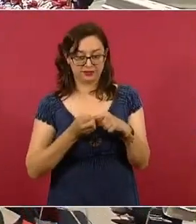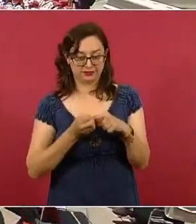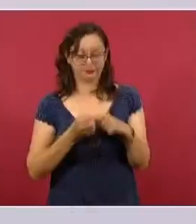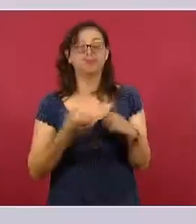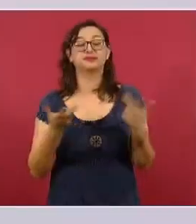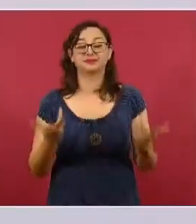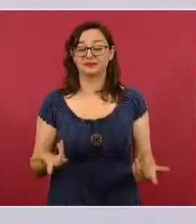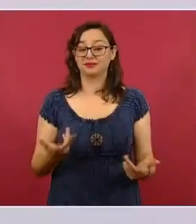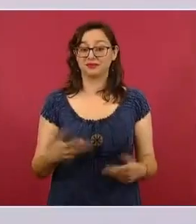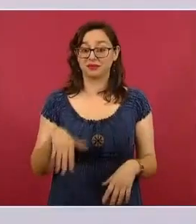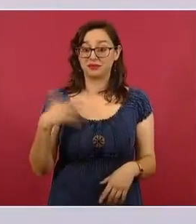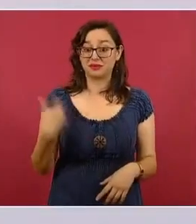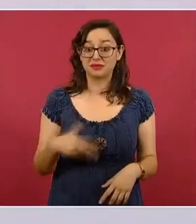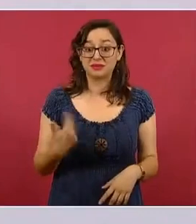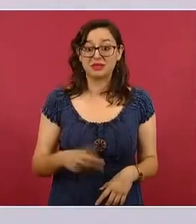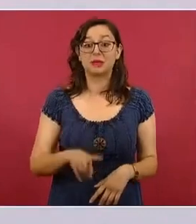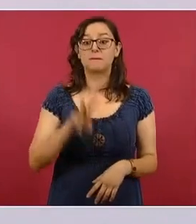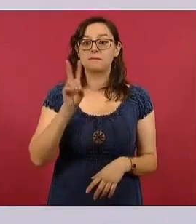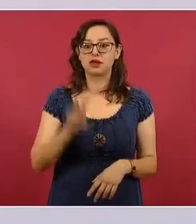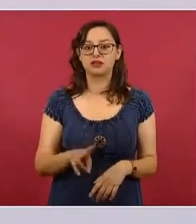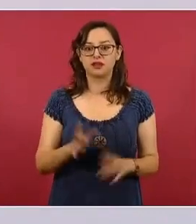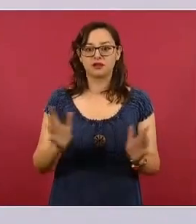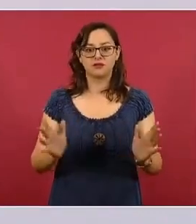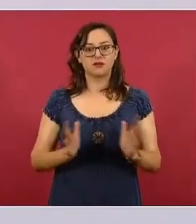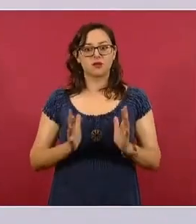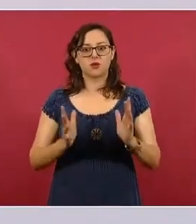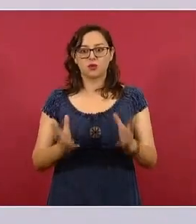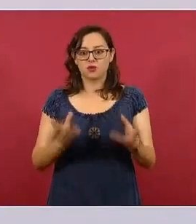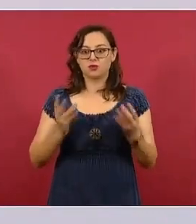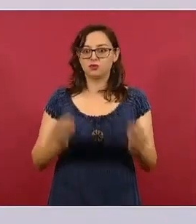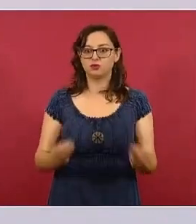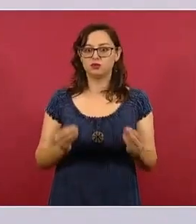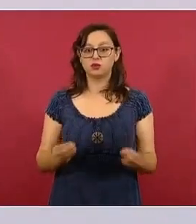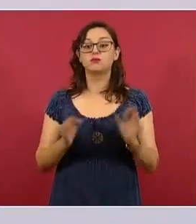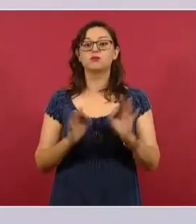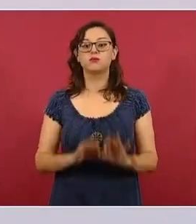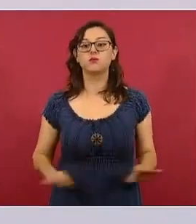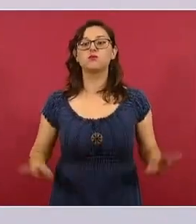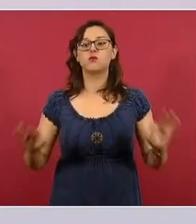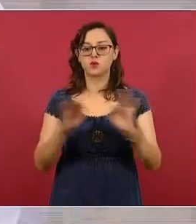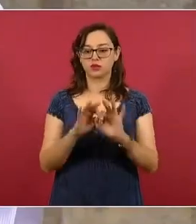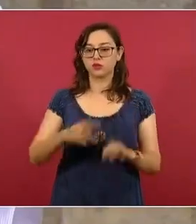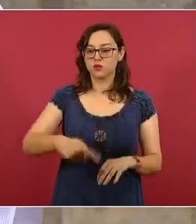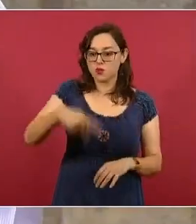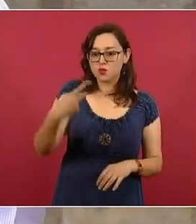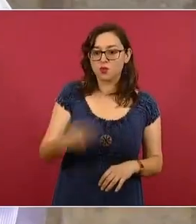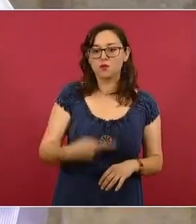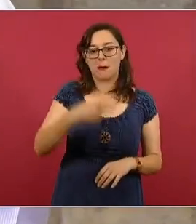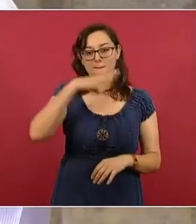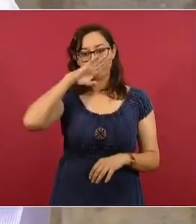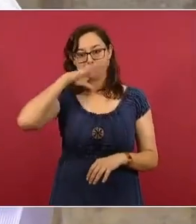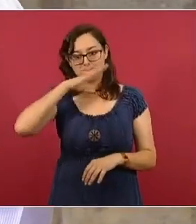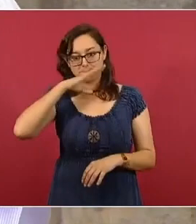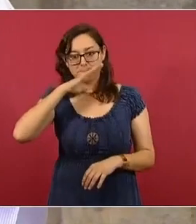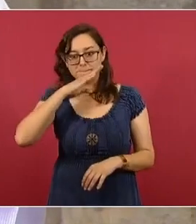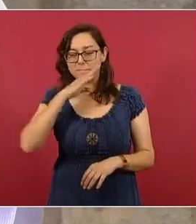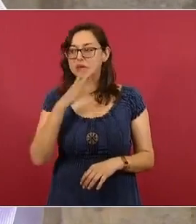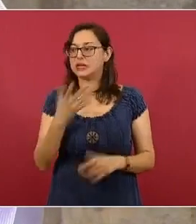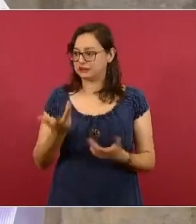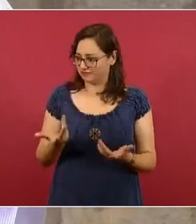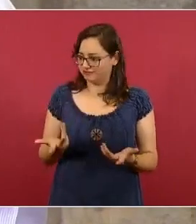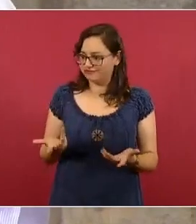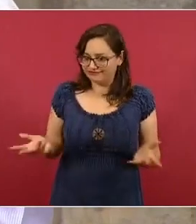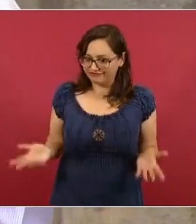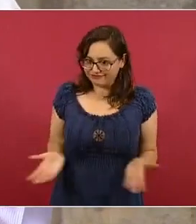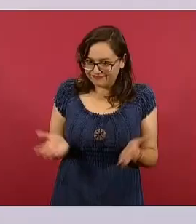entendemos la importancia de producir maíz para el país. Por eso esa expresión que ha dado vuelta en todas